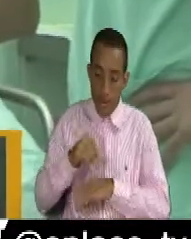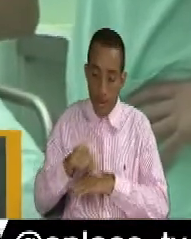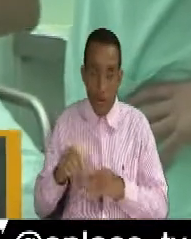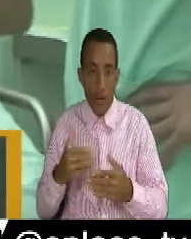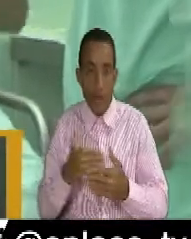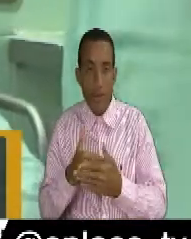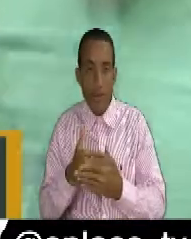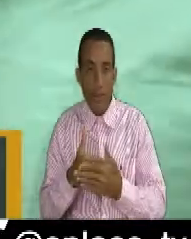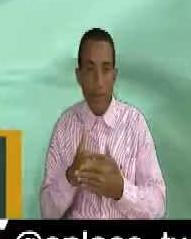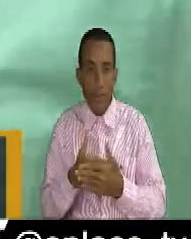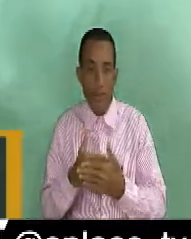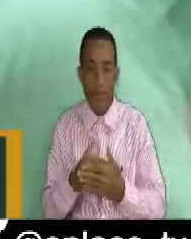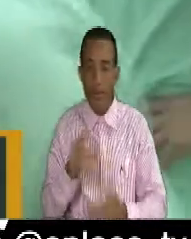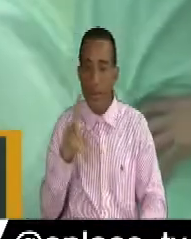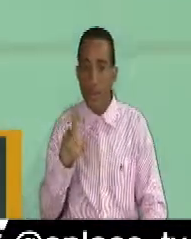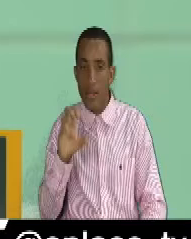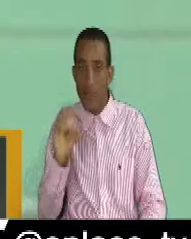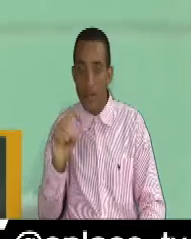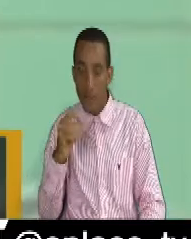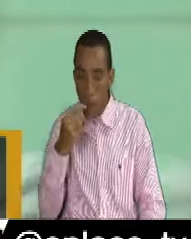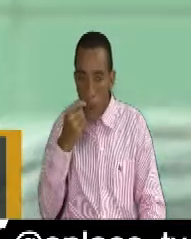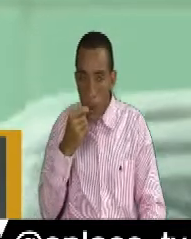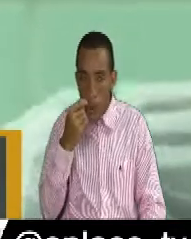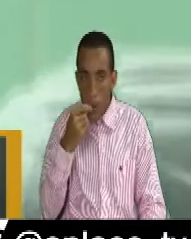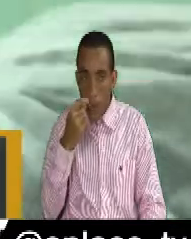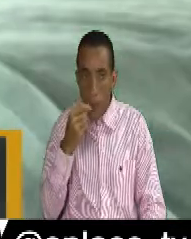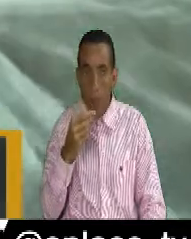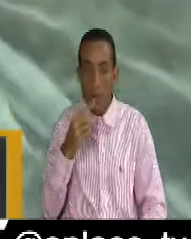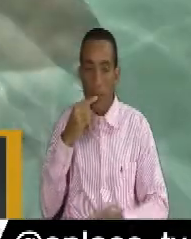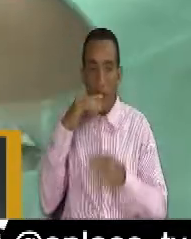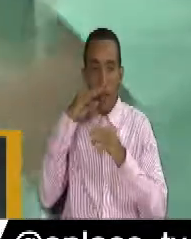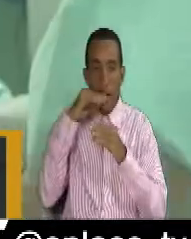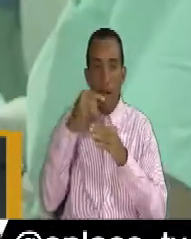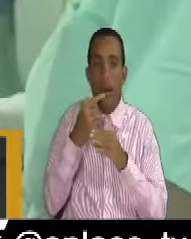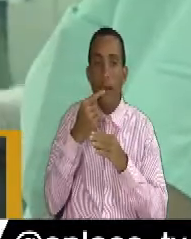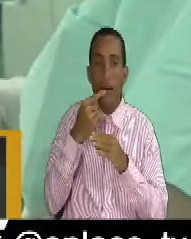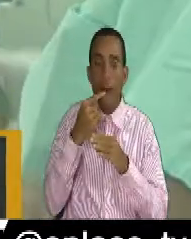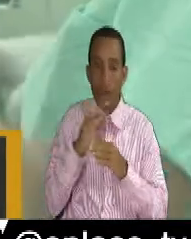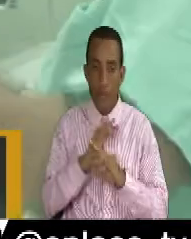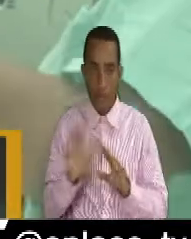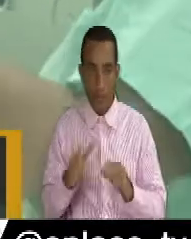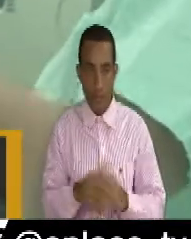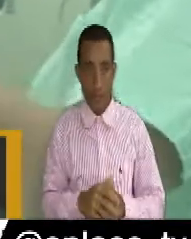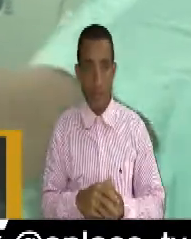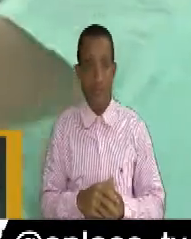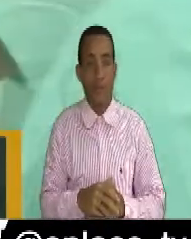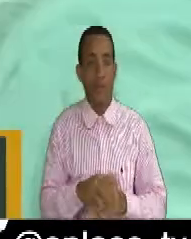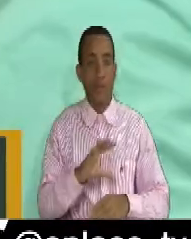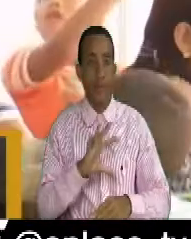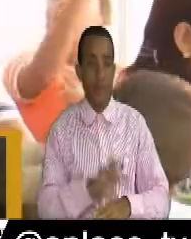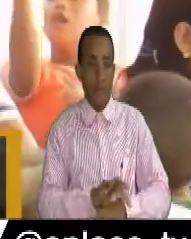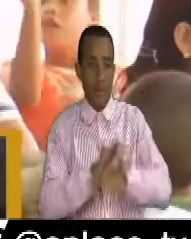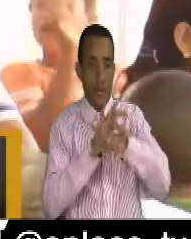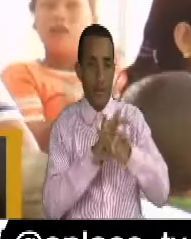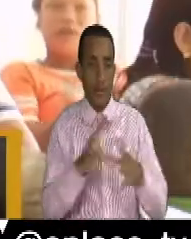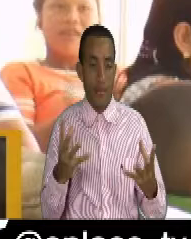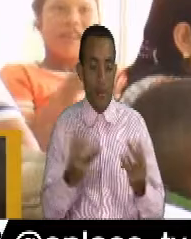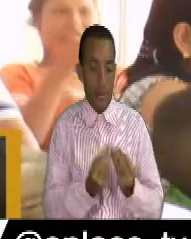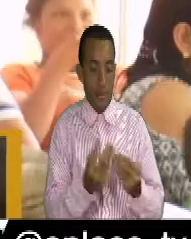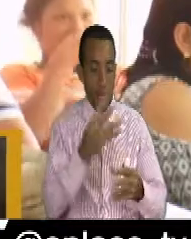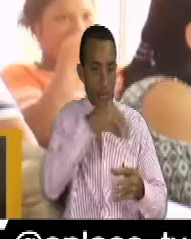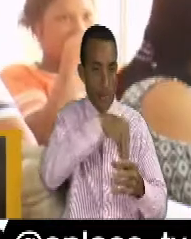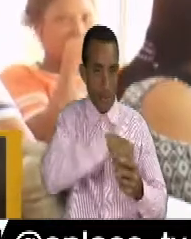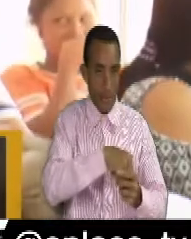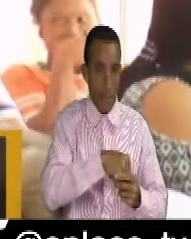y paladar hendido. De esta noble campaña ha participado también el Club Rotario de Barranca Bermeja, al que pertenece el médico Samuel Larios Díaz. Se ha podido